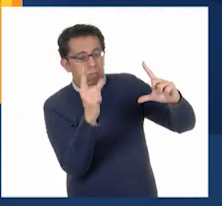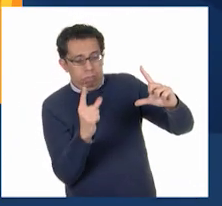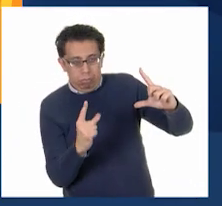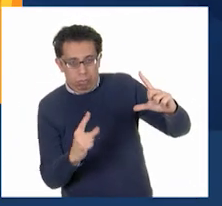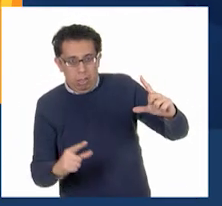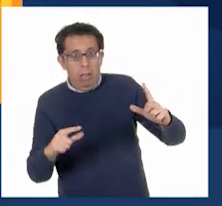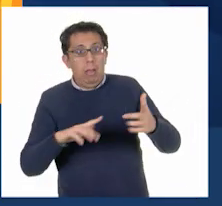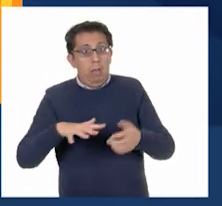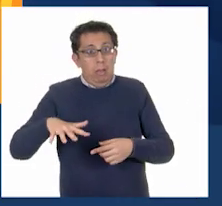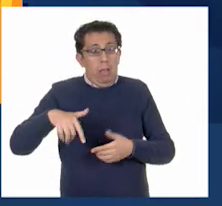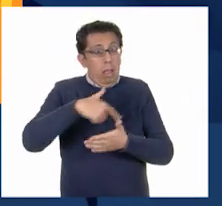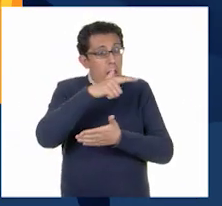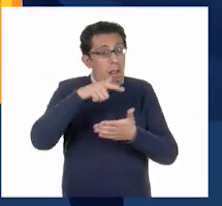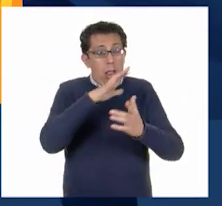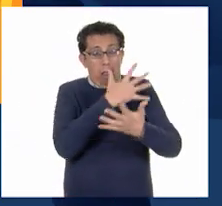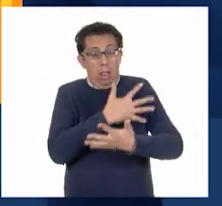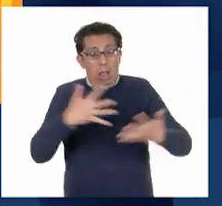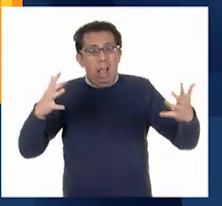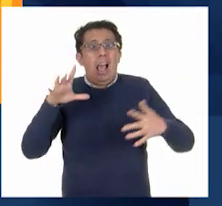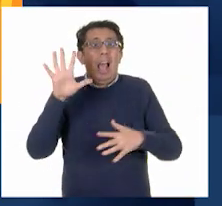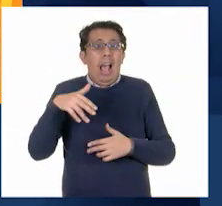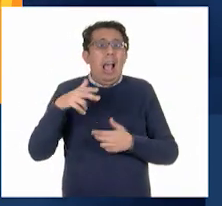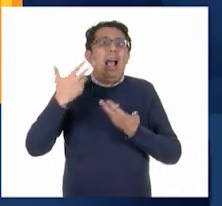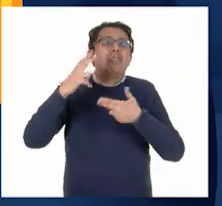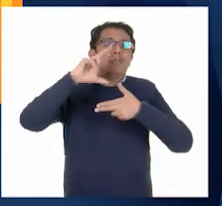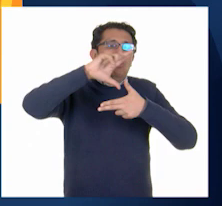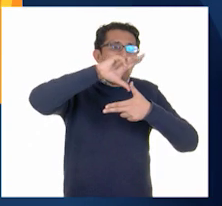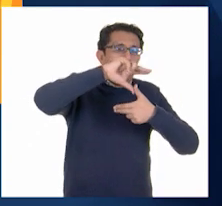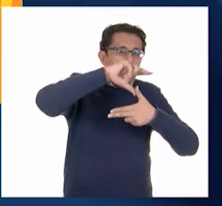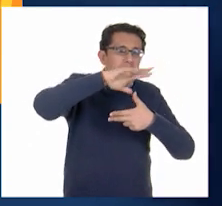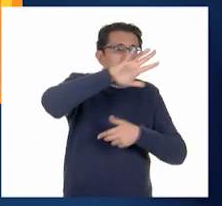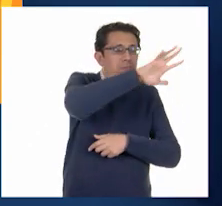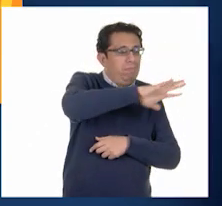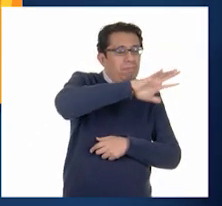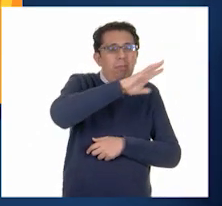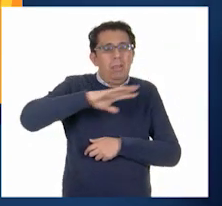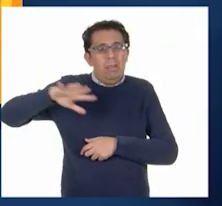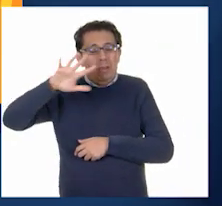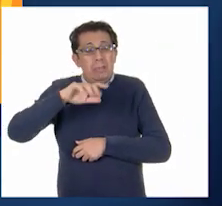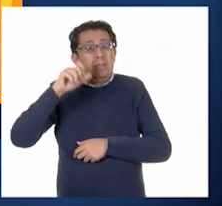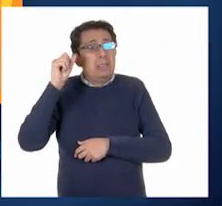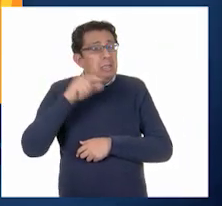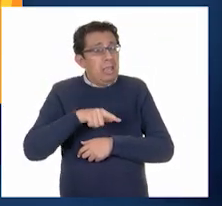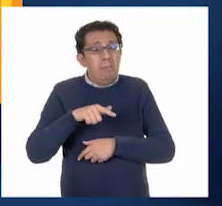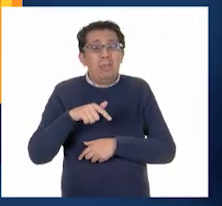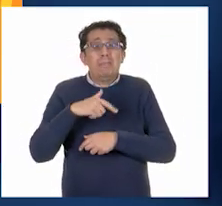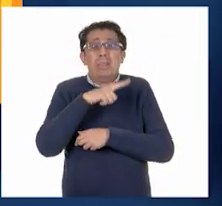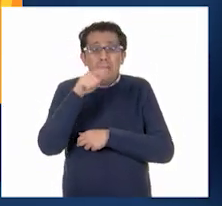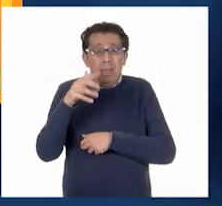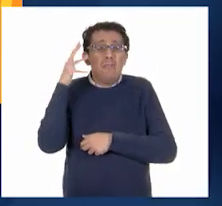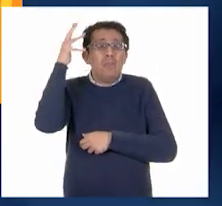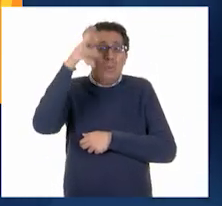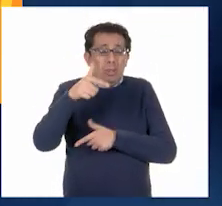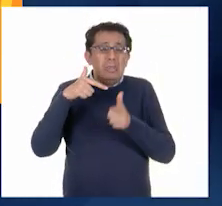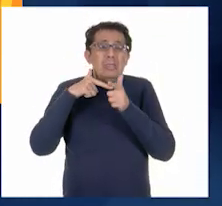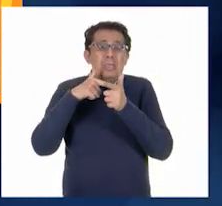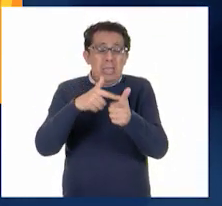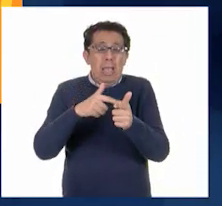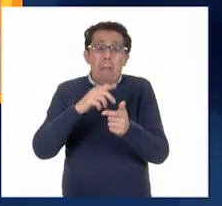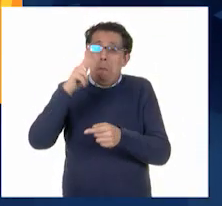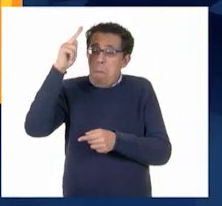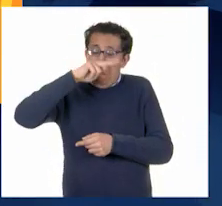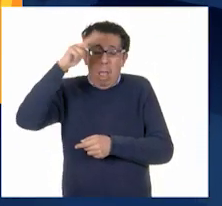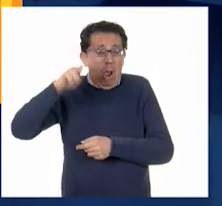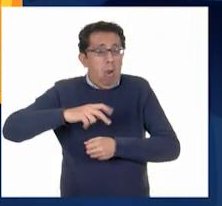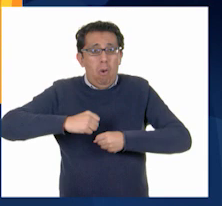naturalmente ocurren huracanes tanto en el Atlántico como en el Pacífico, y los huracanes van a aumentar en intensidad. Es un punto de encuentro